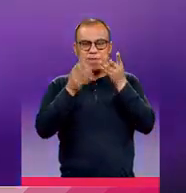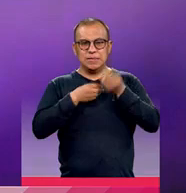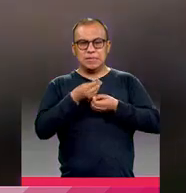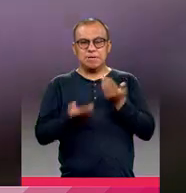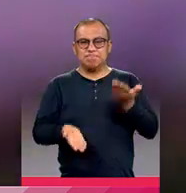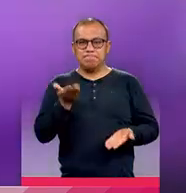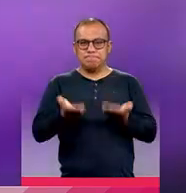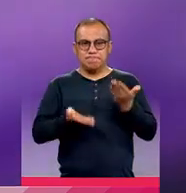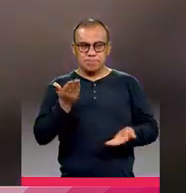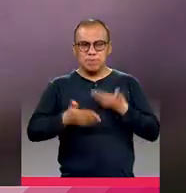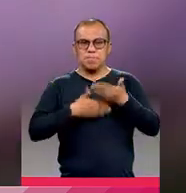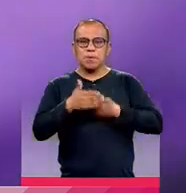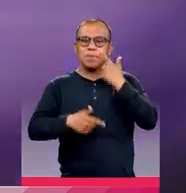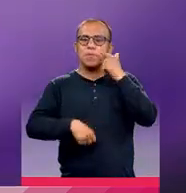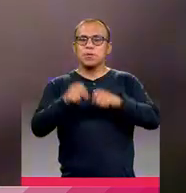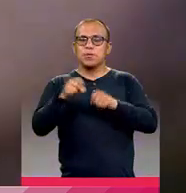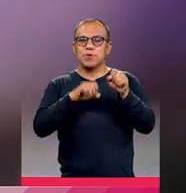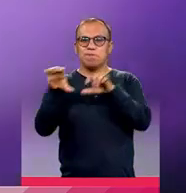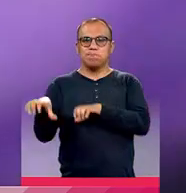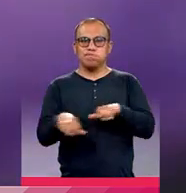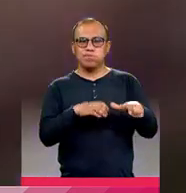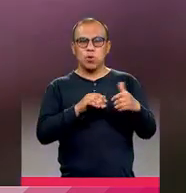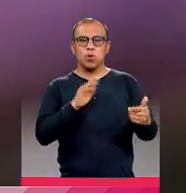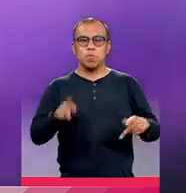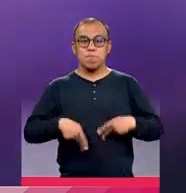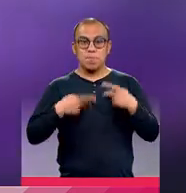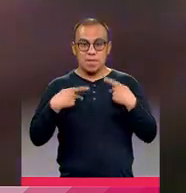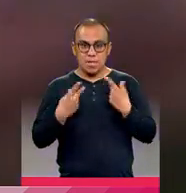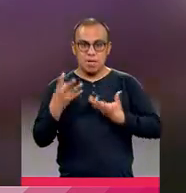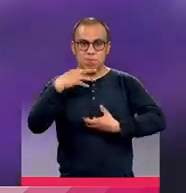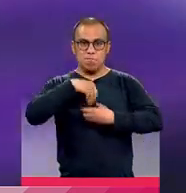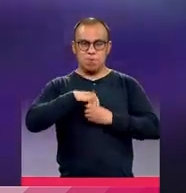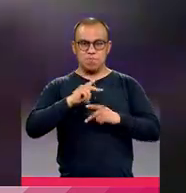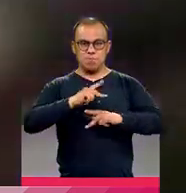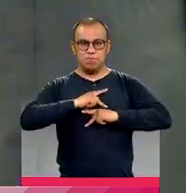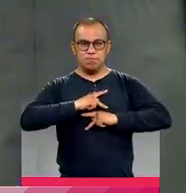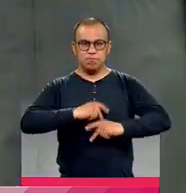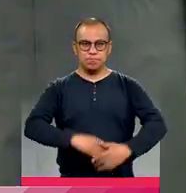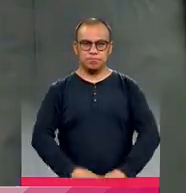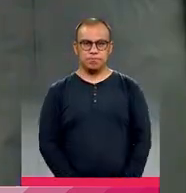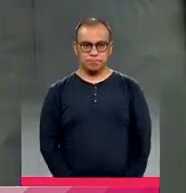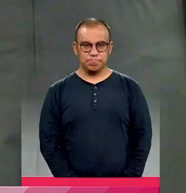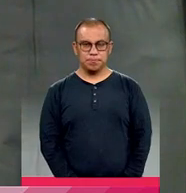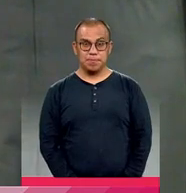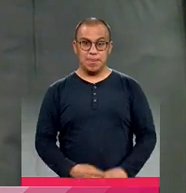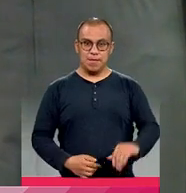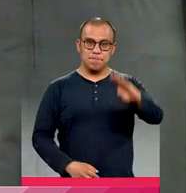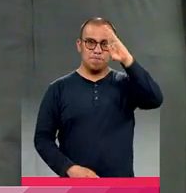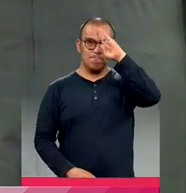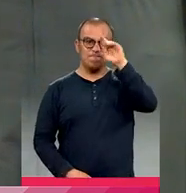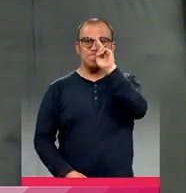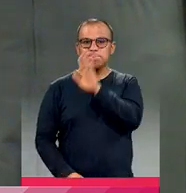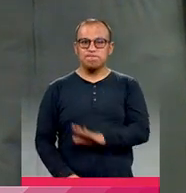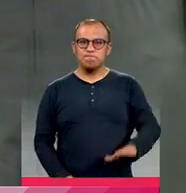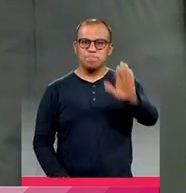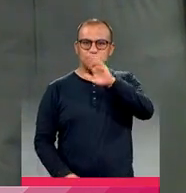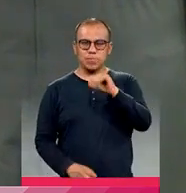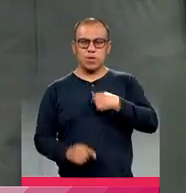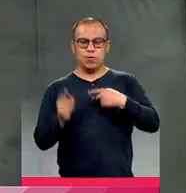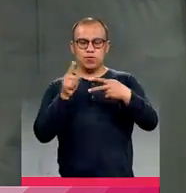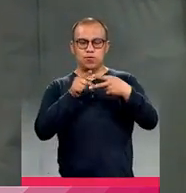relevancia por tratarse de presuntas conductas contra la vida e integridad personal. La Inspección General de la Policía Nacional tiene